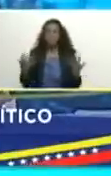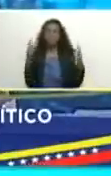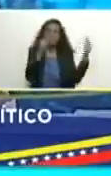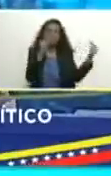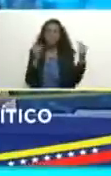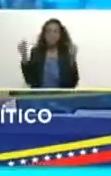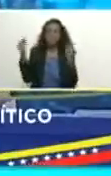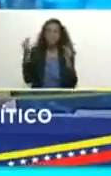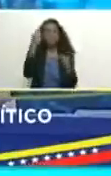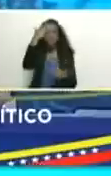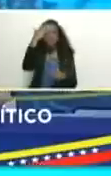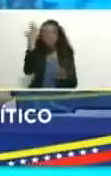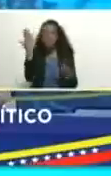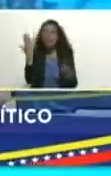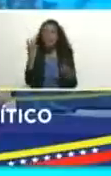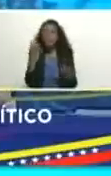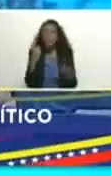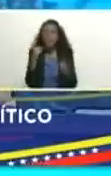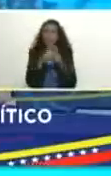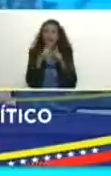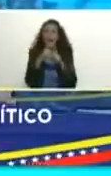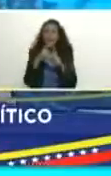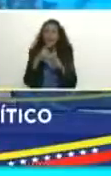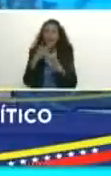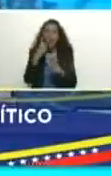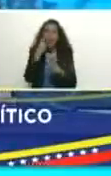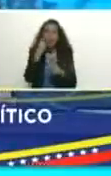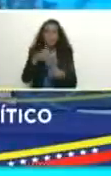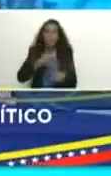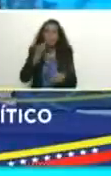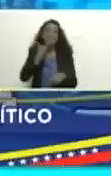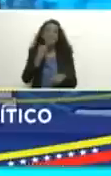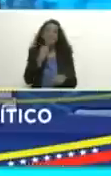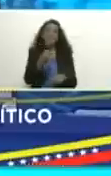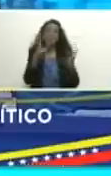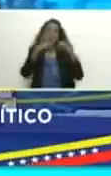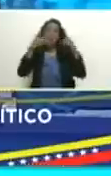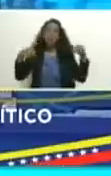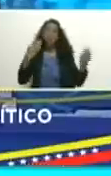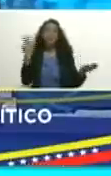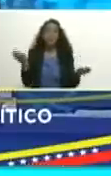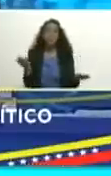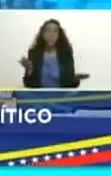No puede ser que ustedes no se sepan el dicho, ¿vale? ¿Qué dice Freddy?